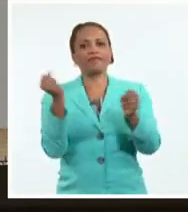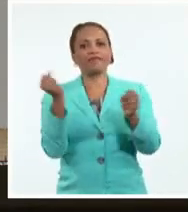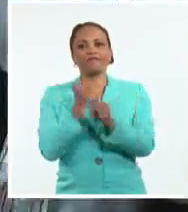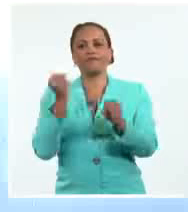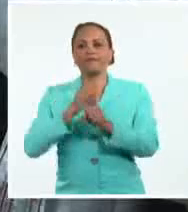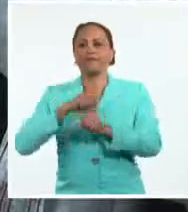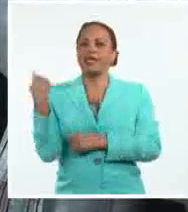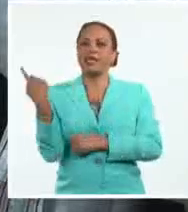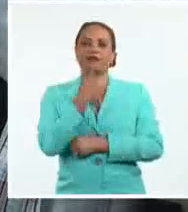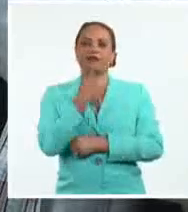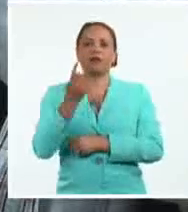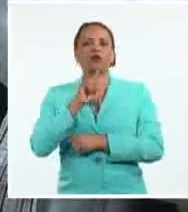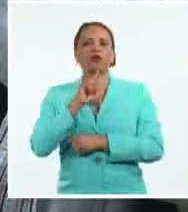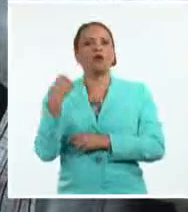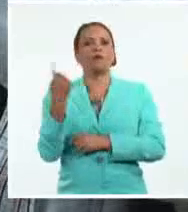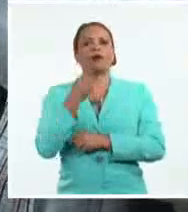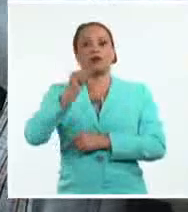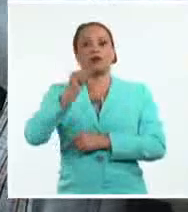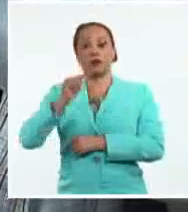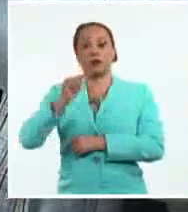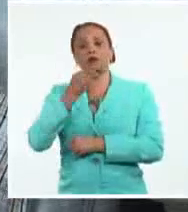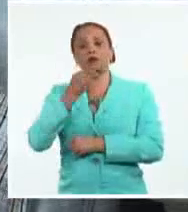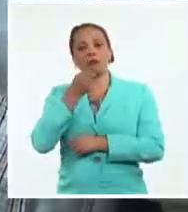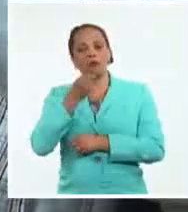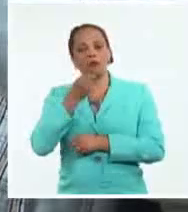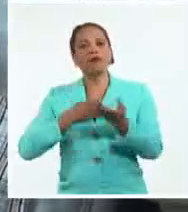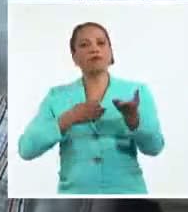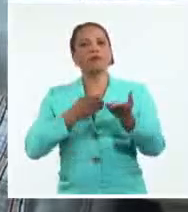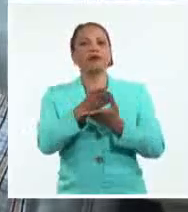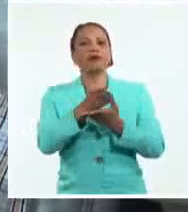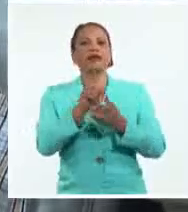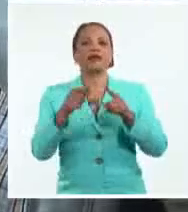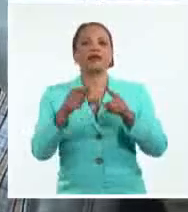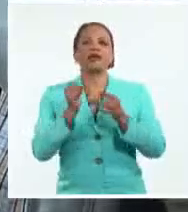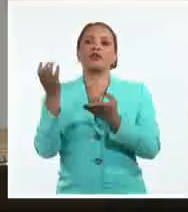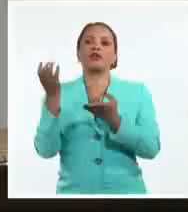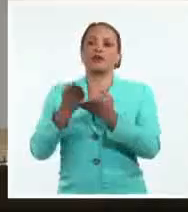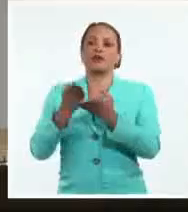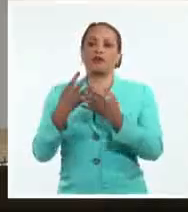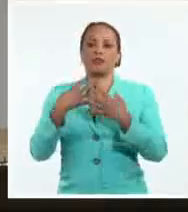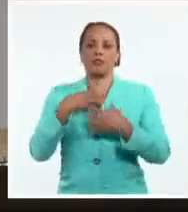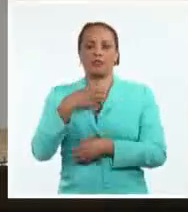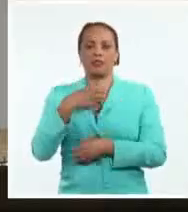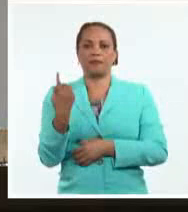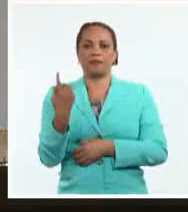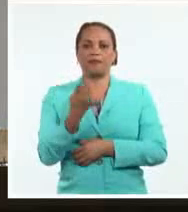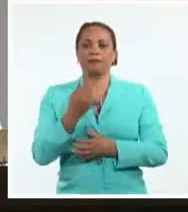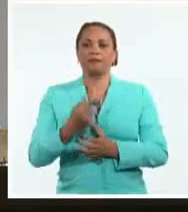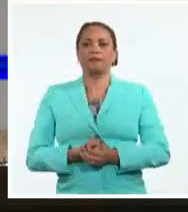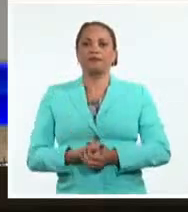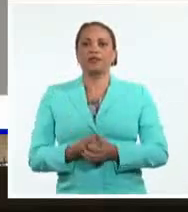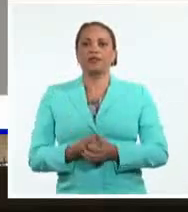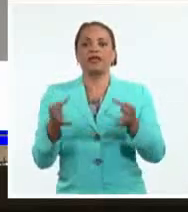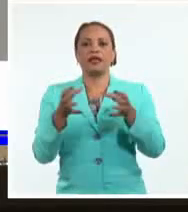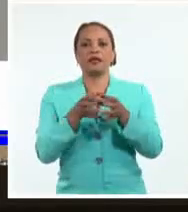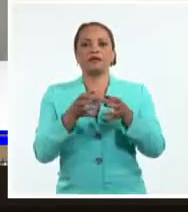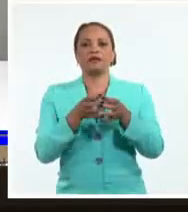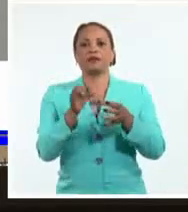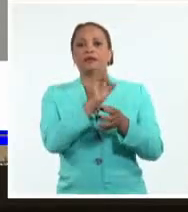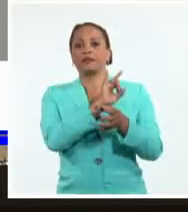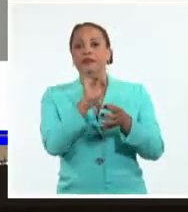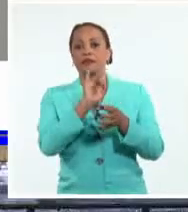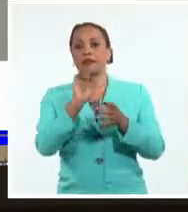posible para que todas las personas puedan tener acceso a la educación. El grupo de los